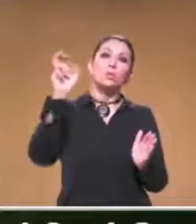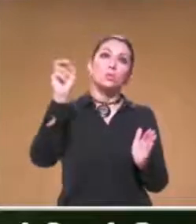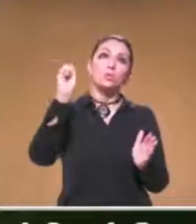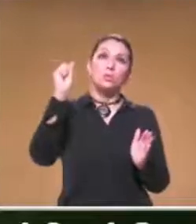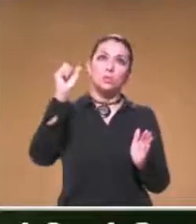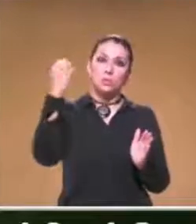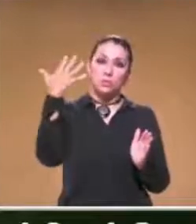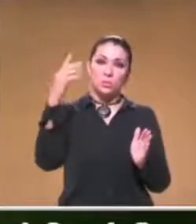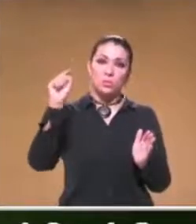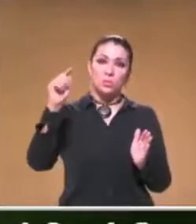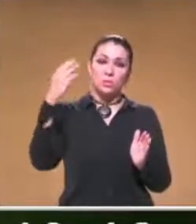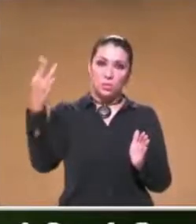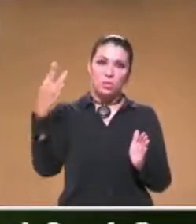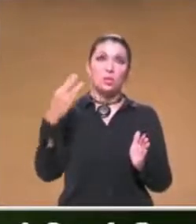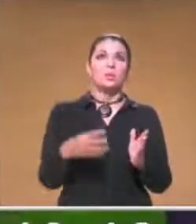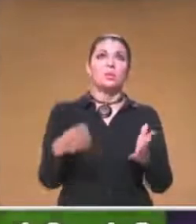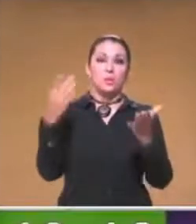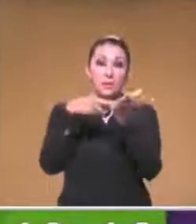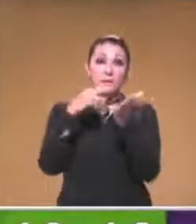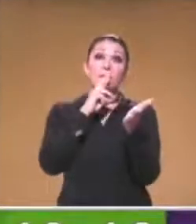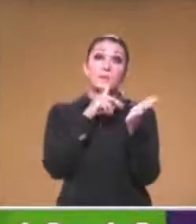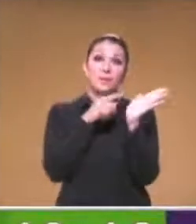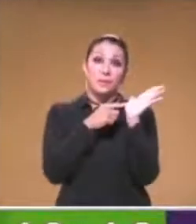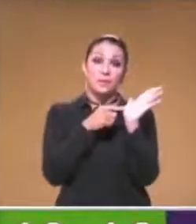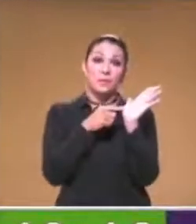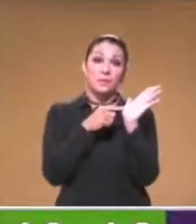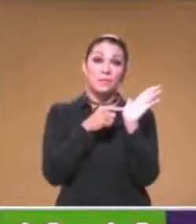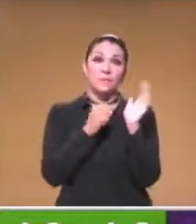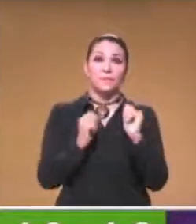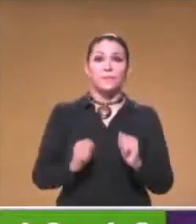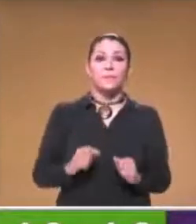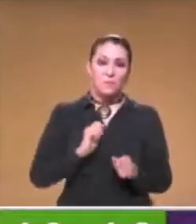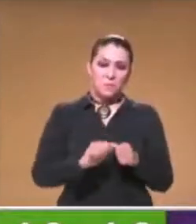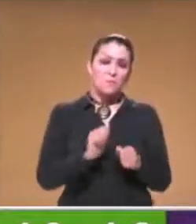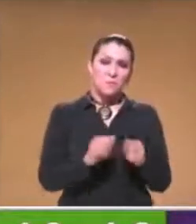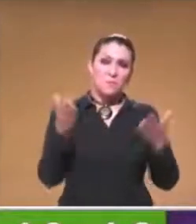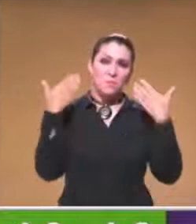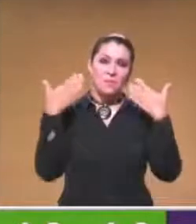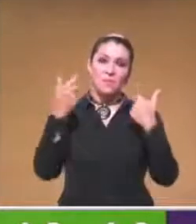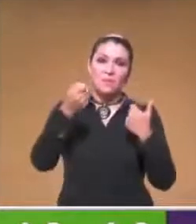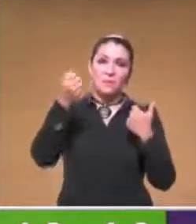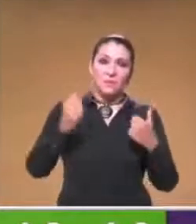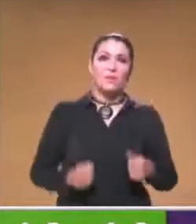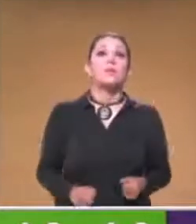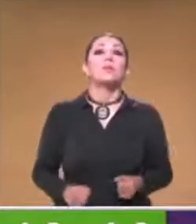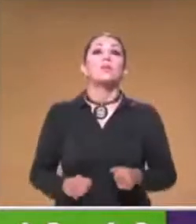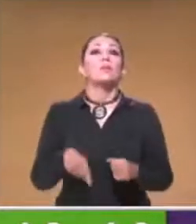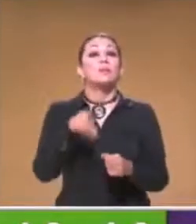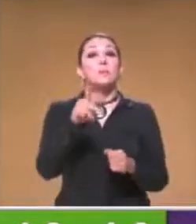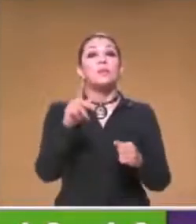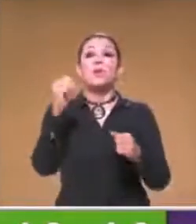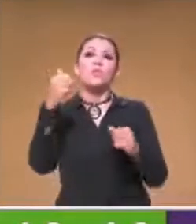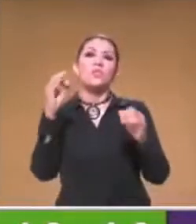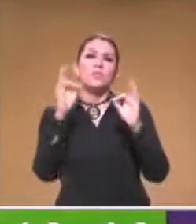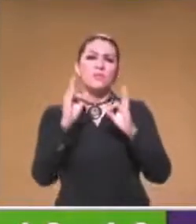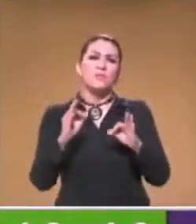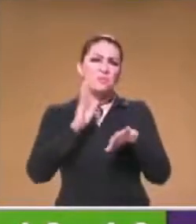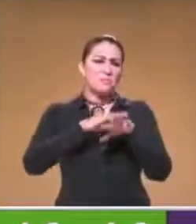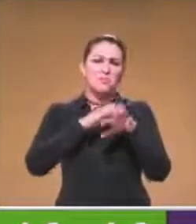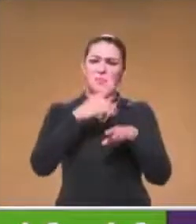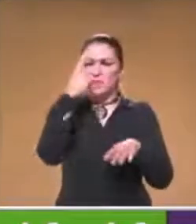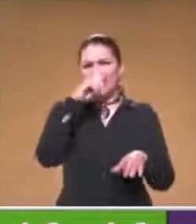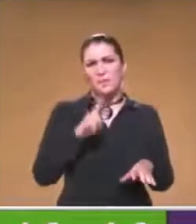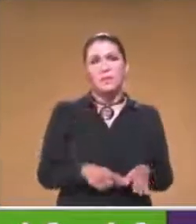8,865.3. Esa sería mi respuesta. Eso sería lo que yo pagaría por ese mini split. Pero hay otra forma de hacerlo más sencillo. Si a mí me hacen